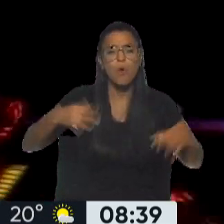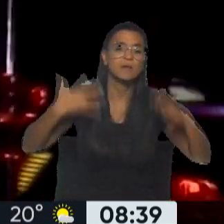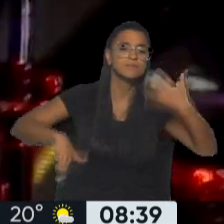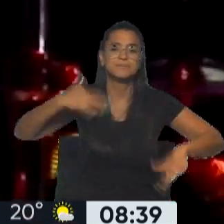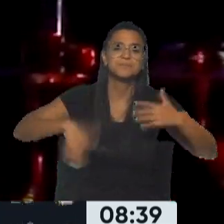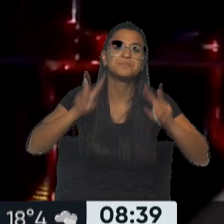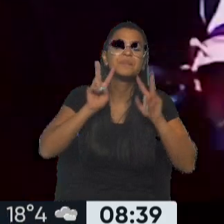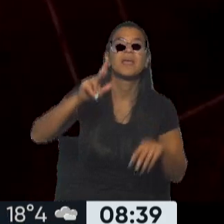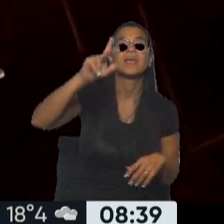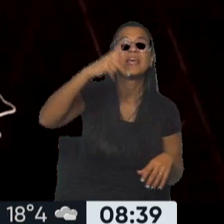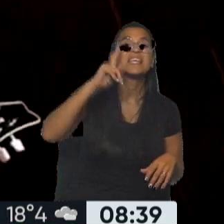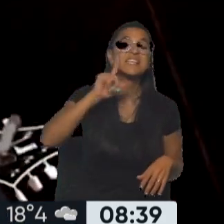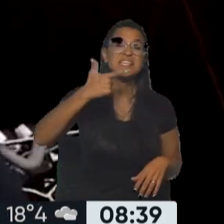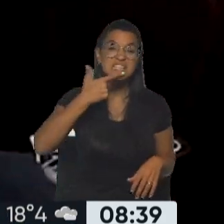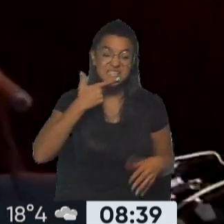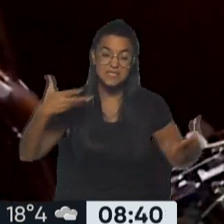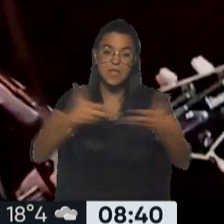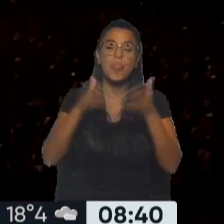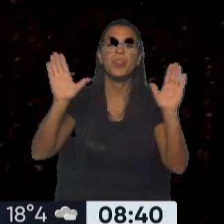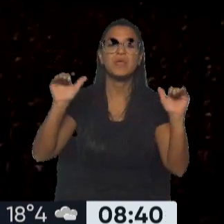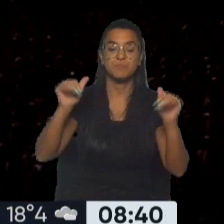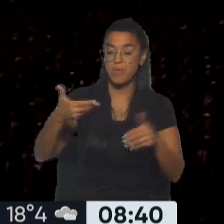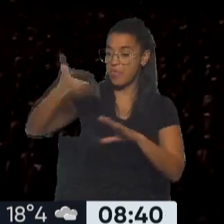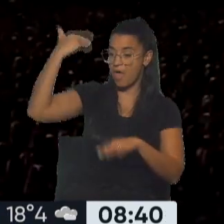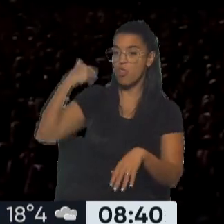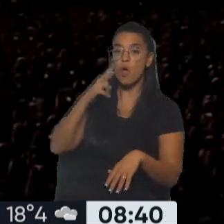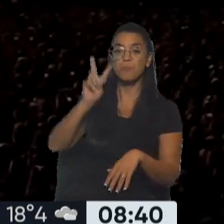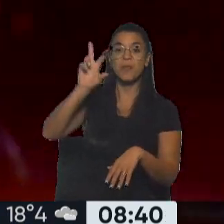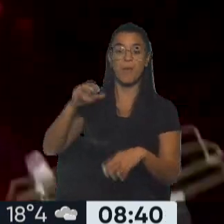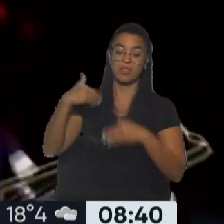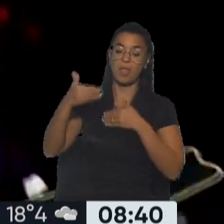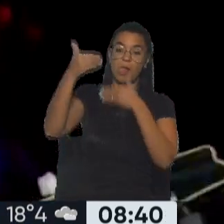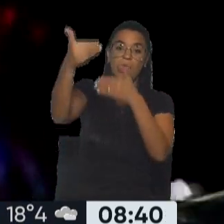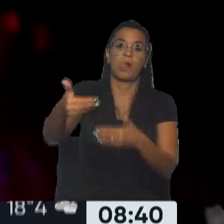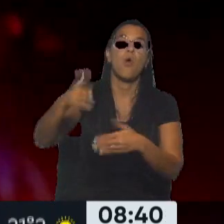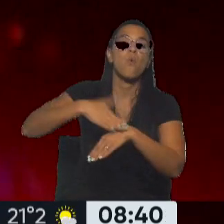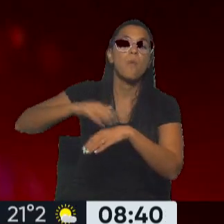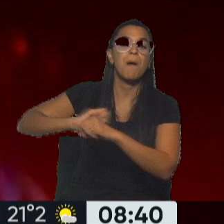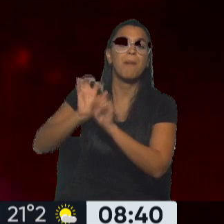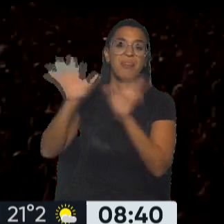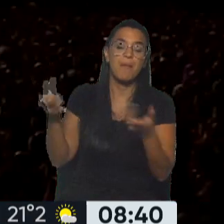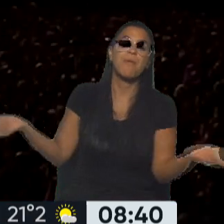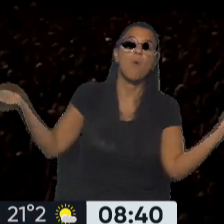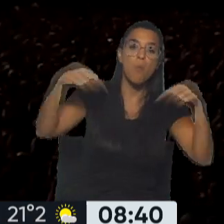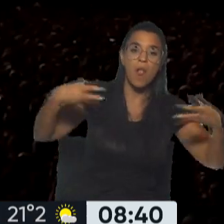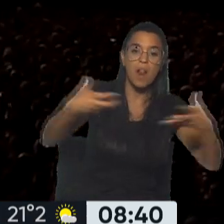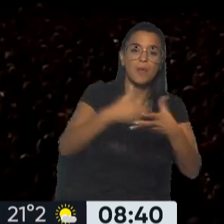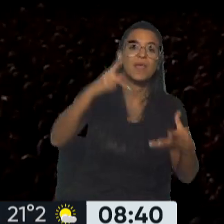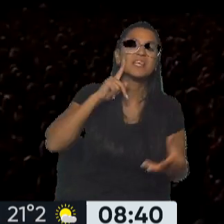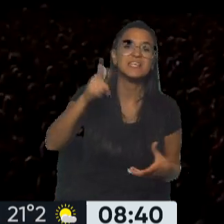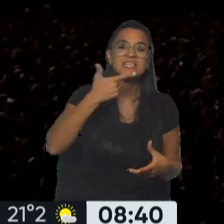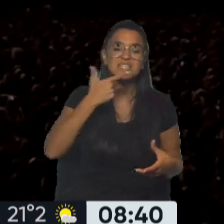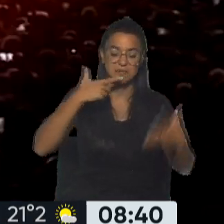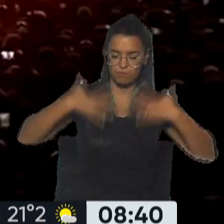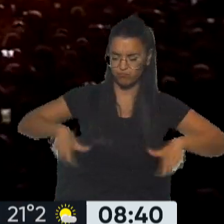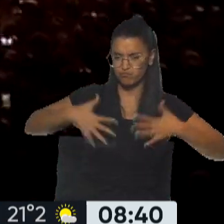corre porque llegó Kiss. Despedida, un show postergado del 2020. La pandemia los dejó afuera y volvieron ellos, los de la ropa